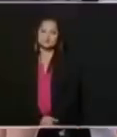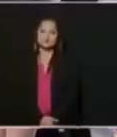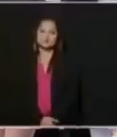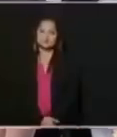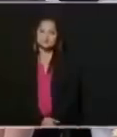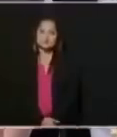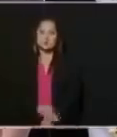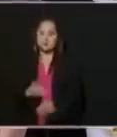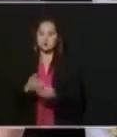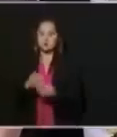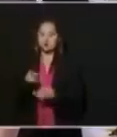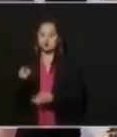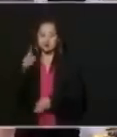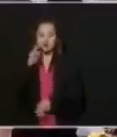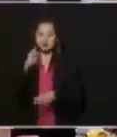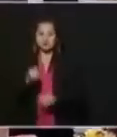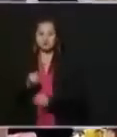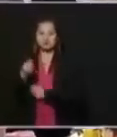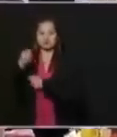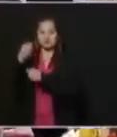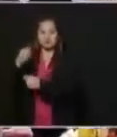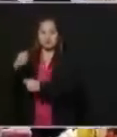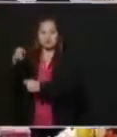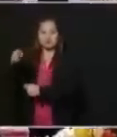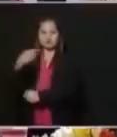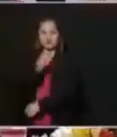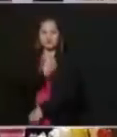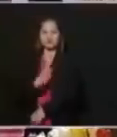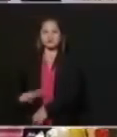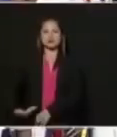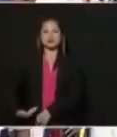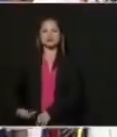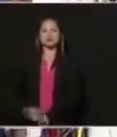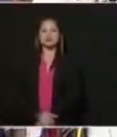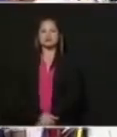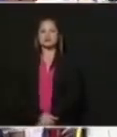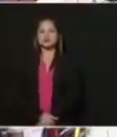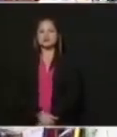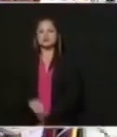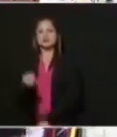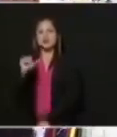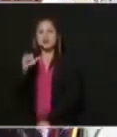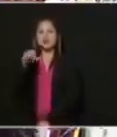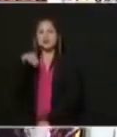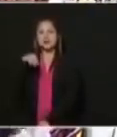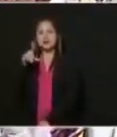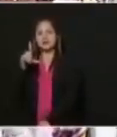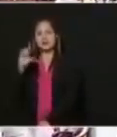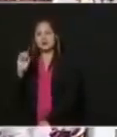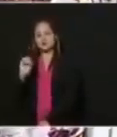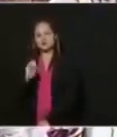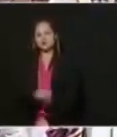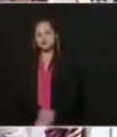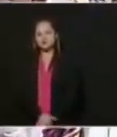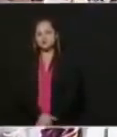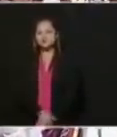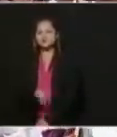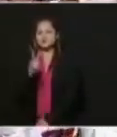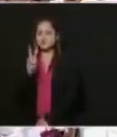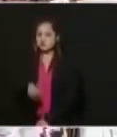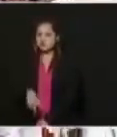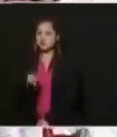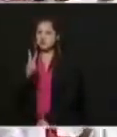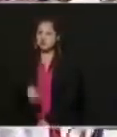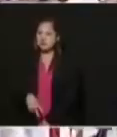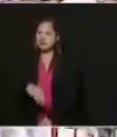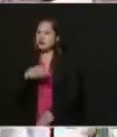el bastón de mando lo levanta al presidente de México, orgullosamente, Andrés Manuel López Obrador. Realmente ahorita